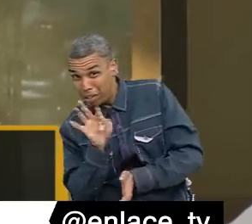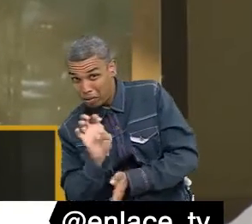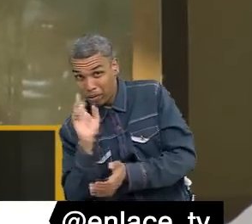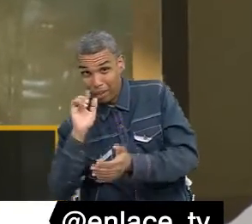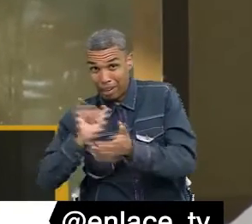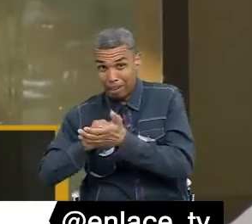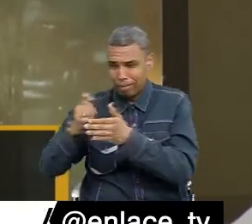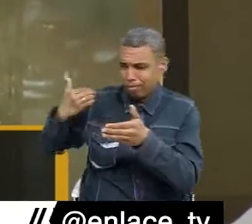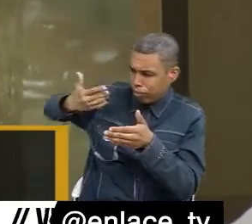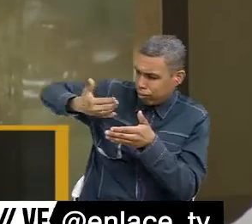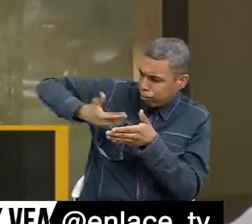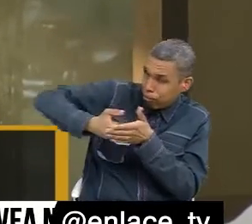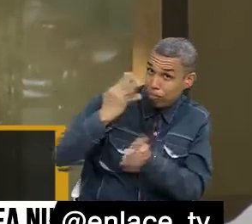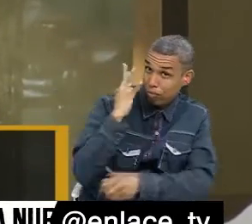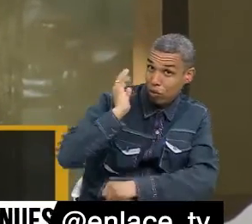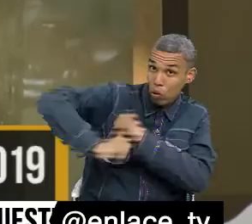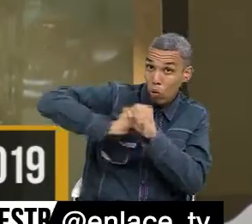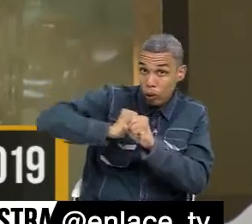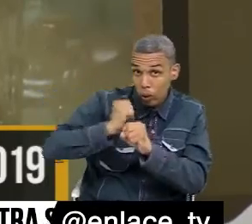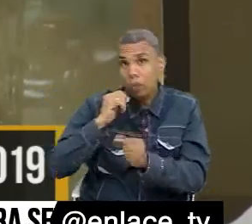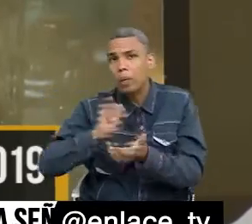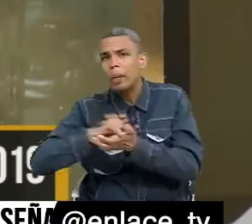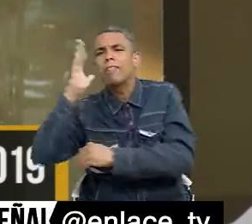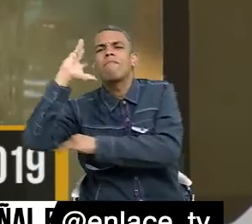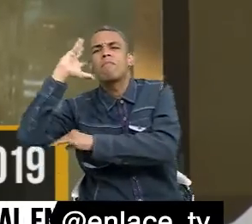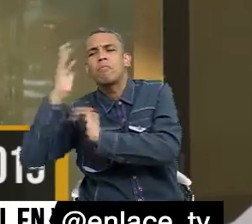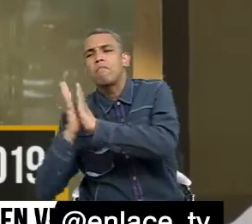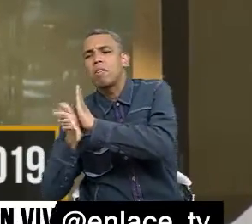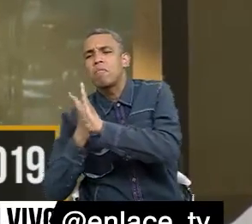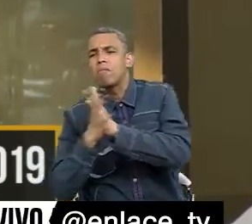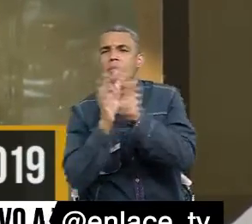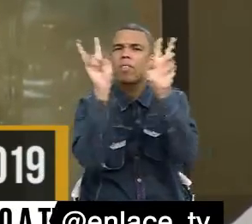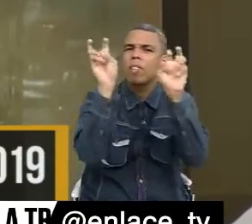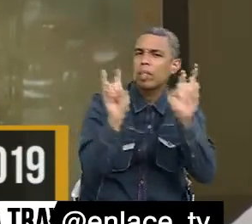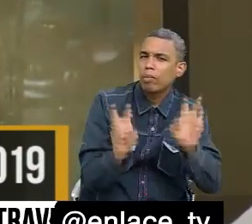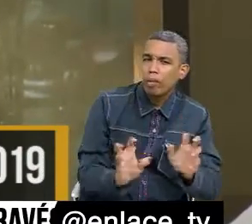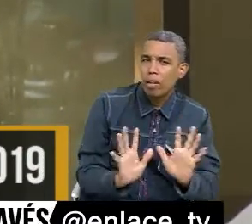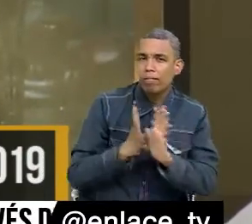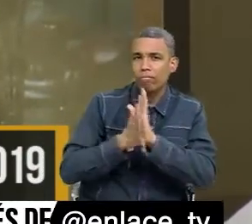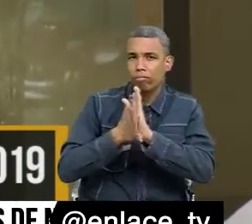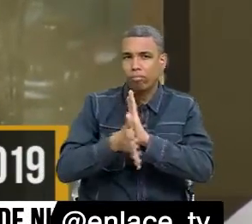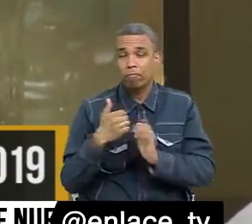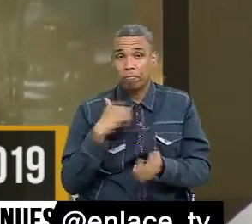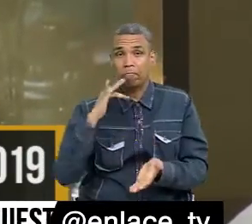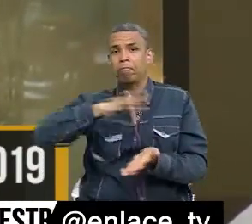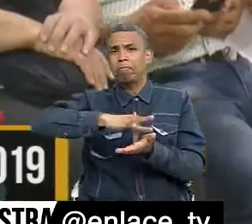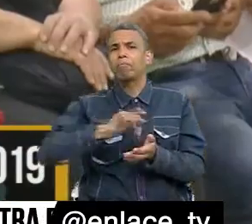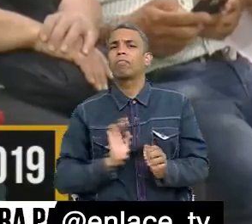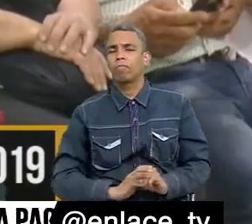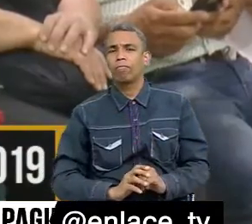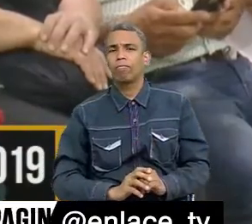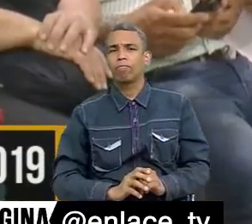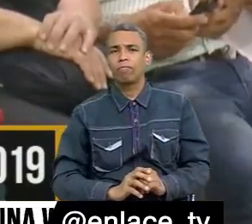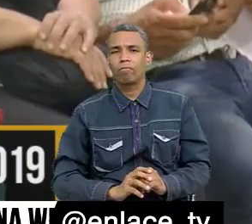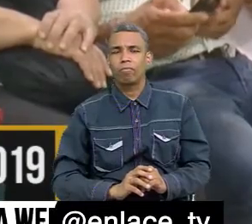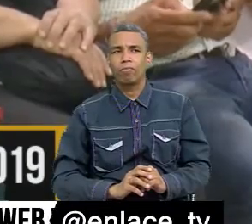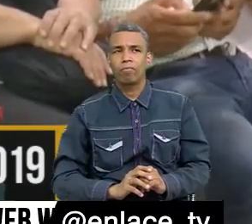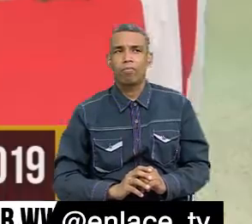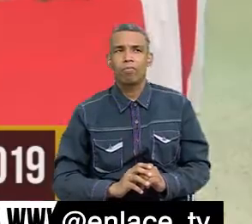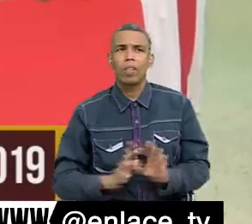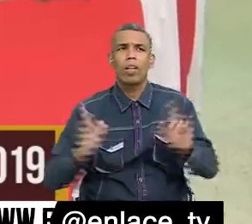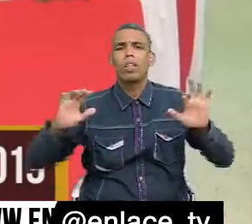oferta bastante generosa, en materia de derechos, que es lo que corresponde precisamente a la Secretaría del Interior. A este espacio asistió el